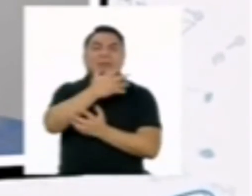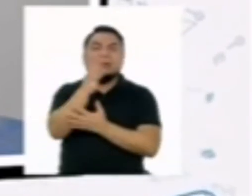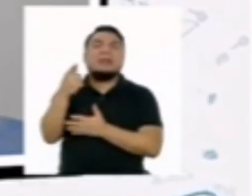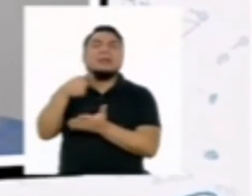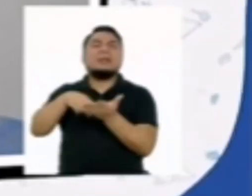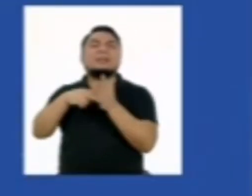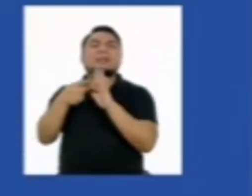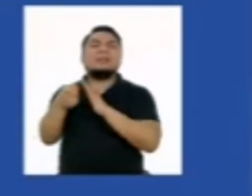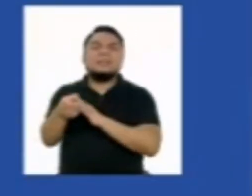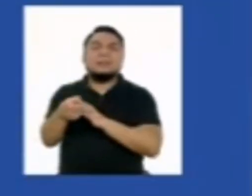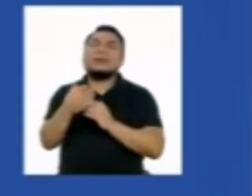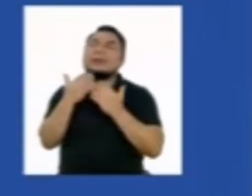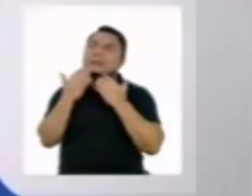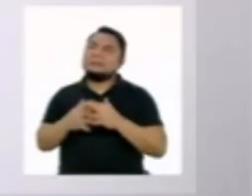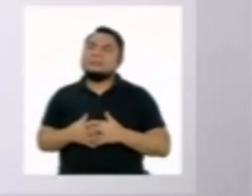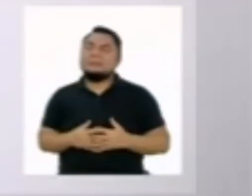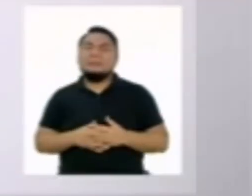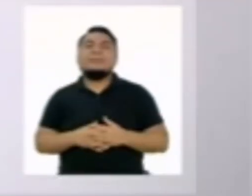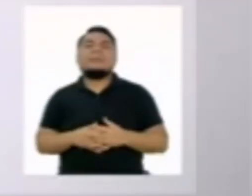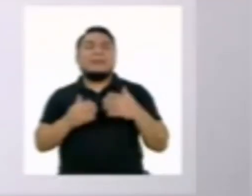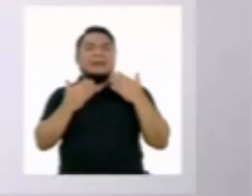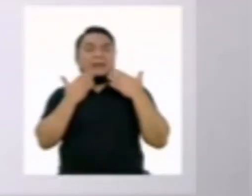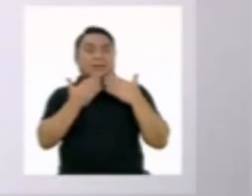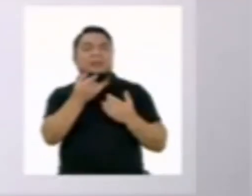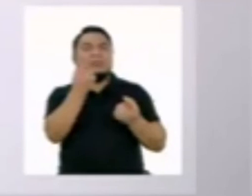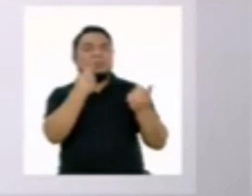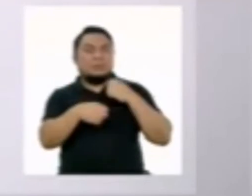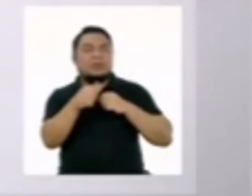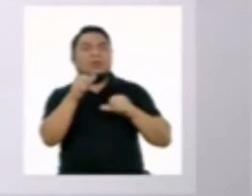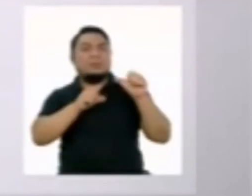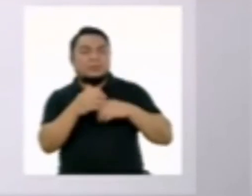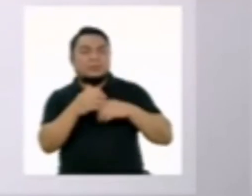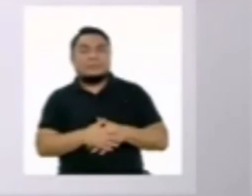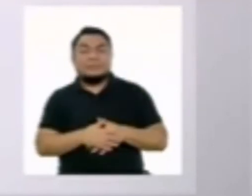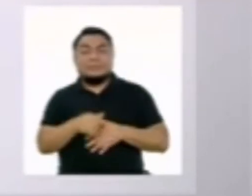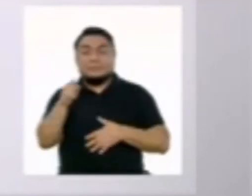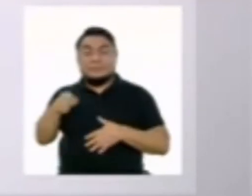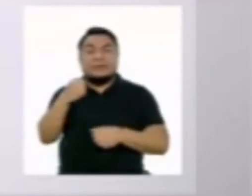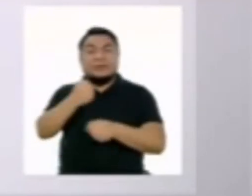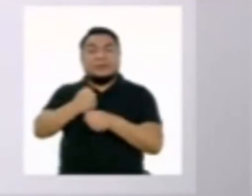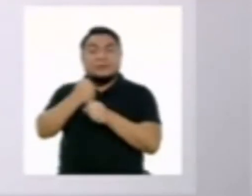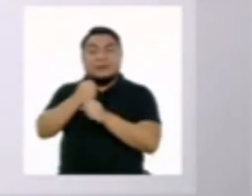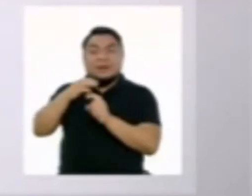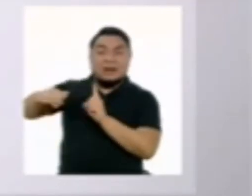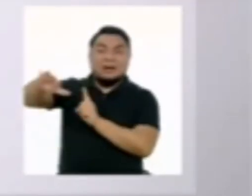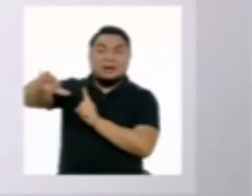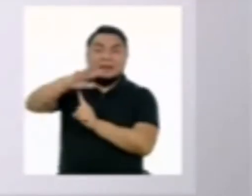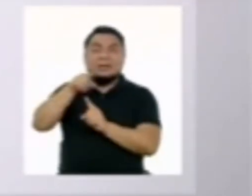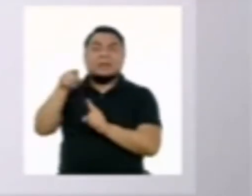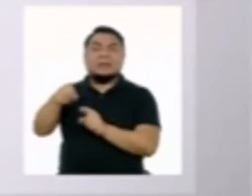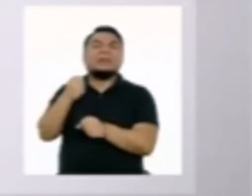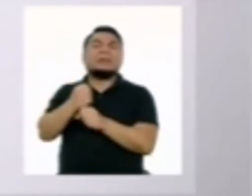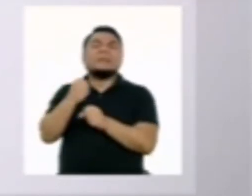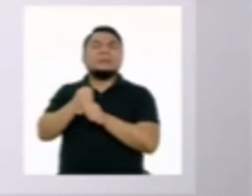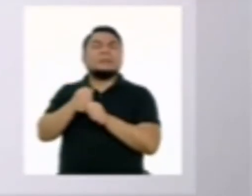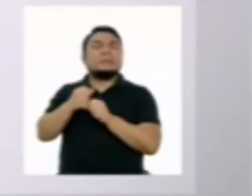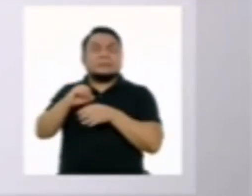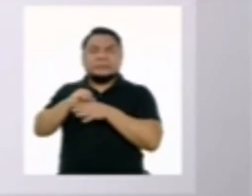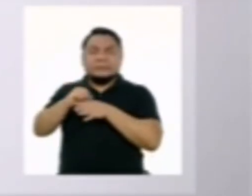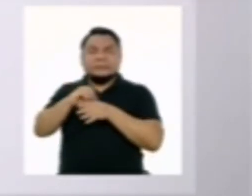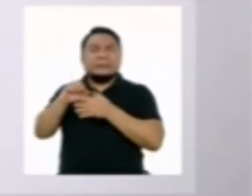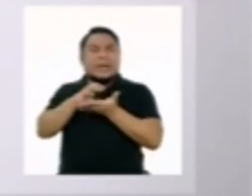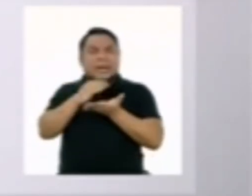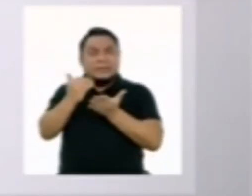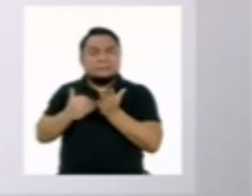eso? Muchas gracias. Gracias por compartir tu duda. La gestión ambiental es un proceso permanente que se realiza